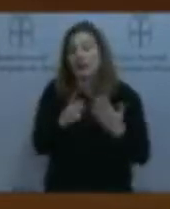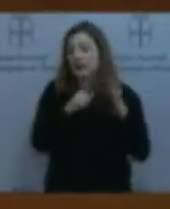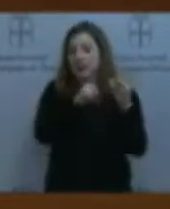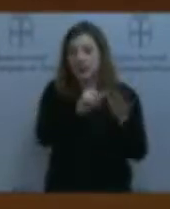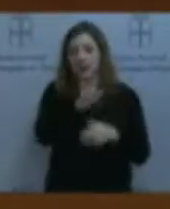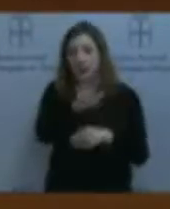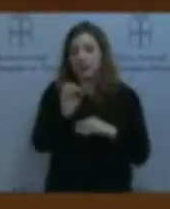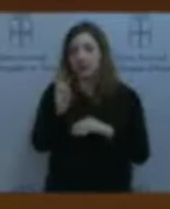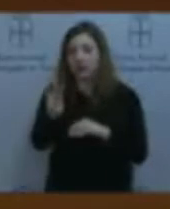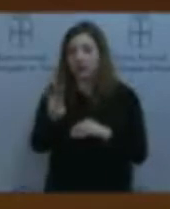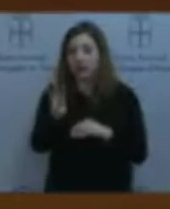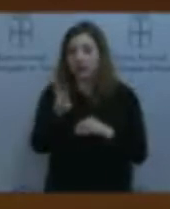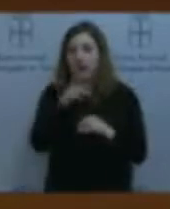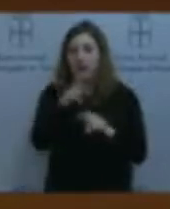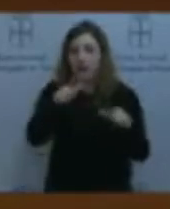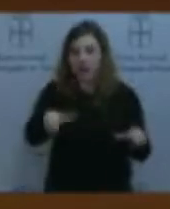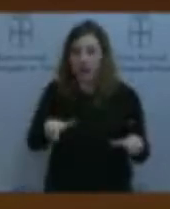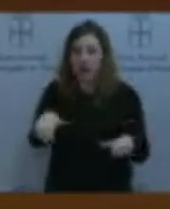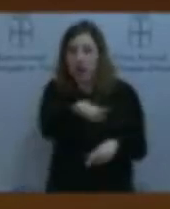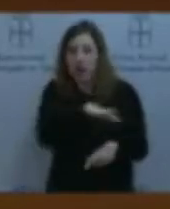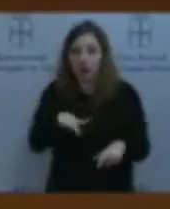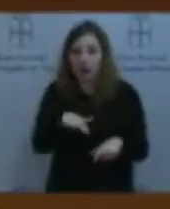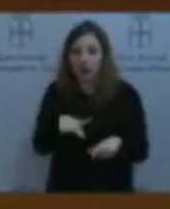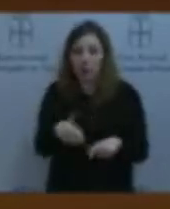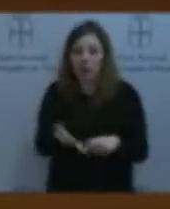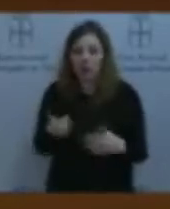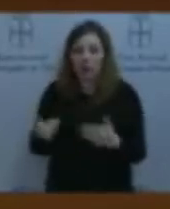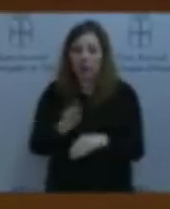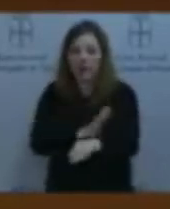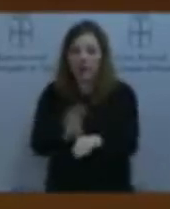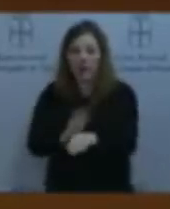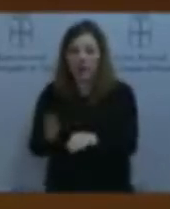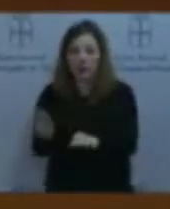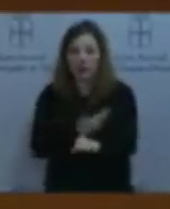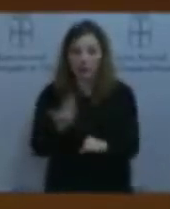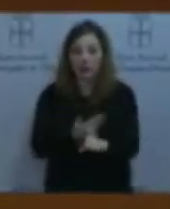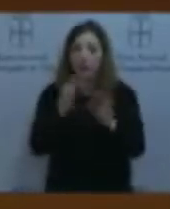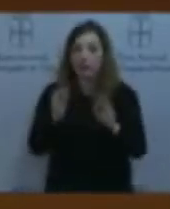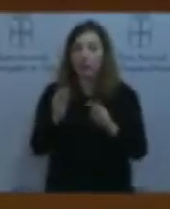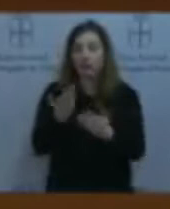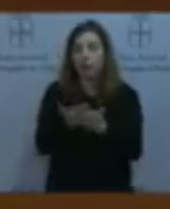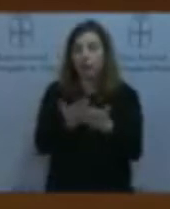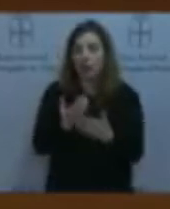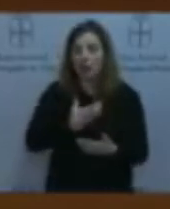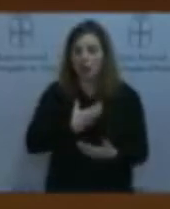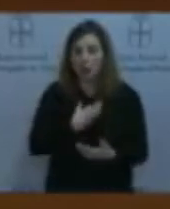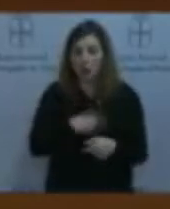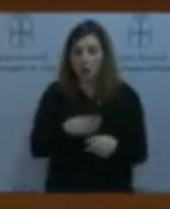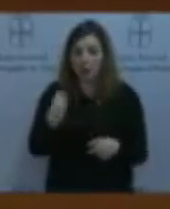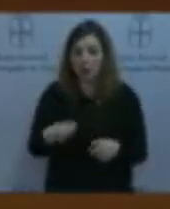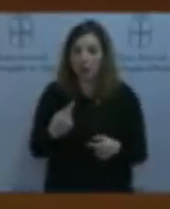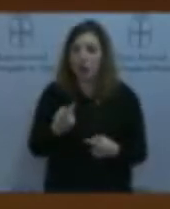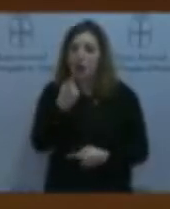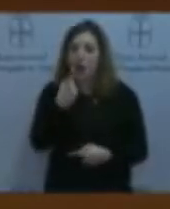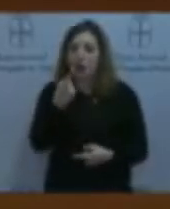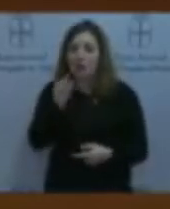zonas a desbrozar se determinó a partir de las solicitudes que hacen los ayuntamientos, que a su vez consultan con los ganaderos de cada zona. Se han